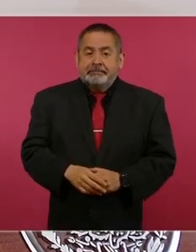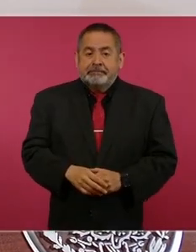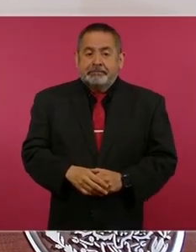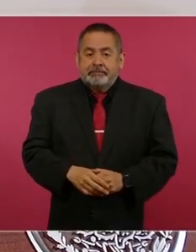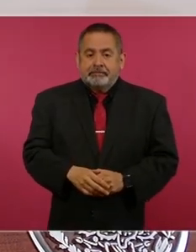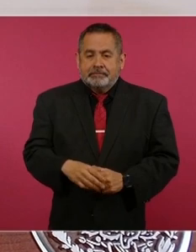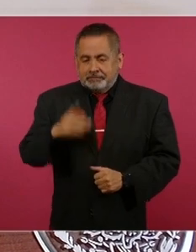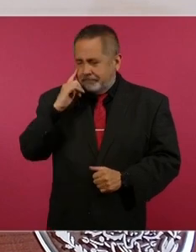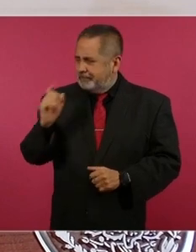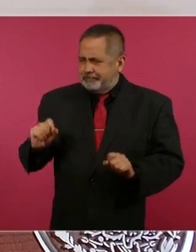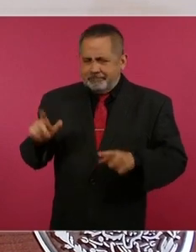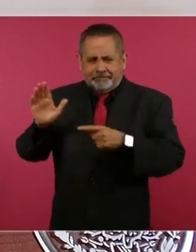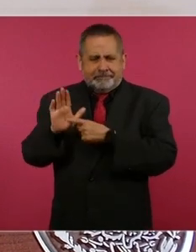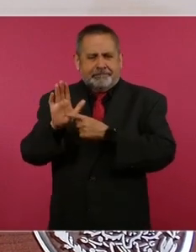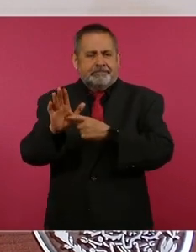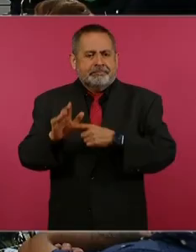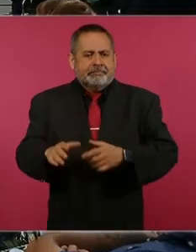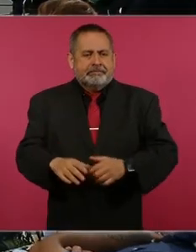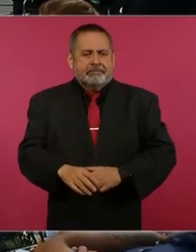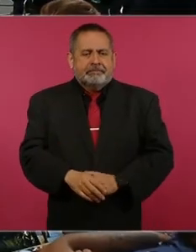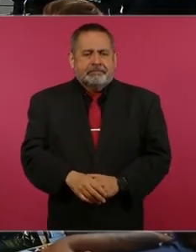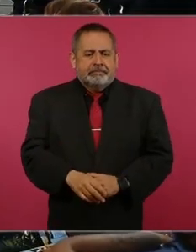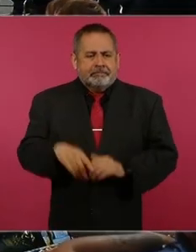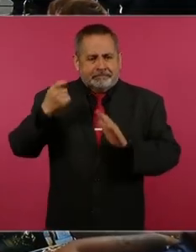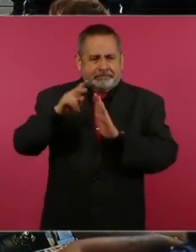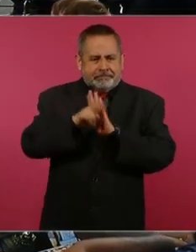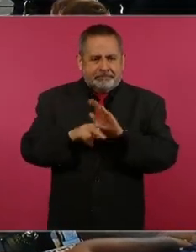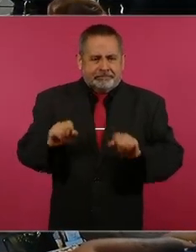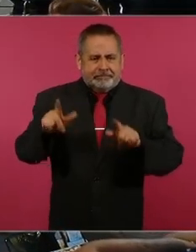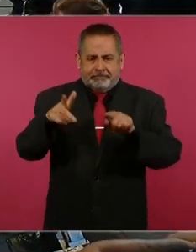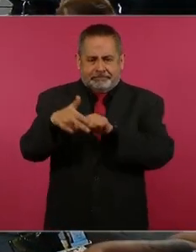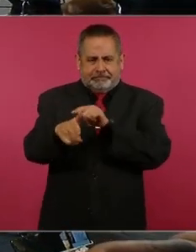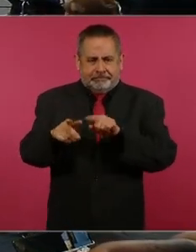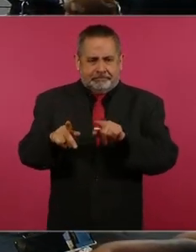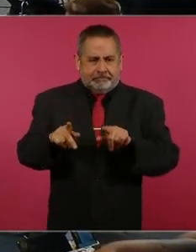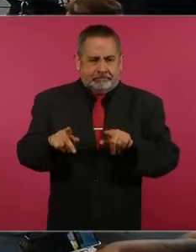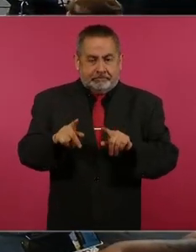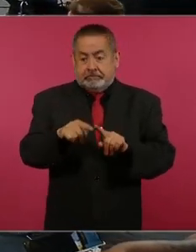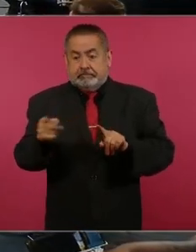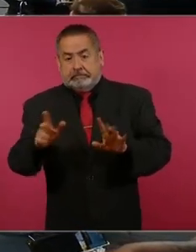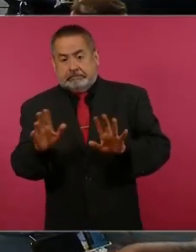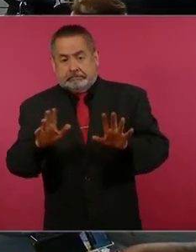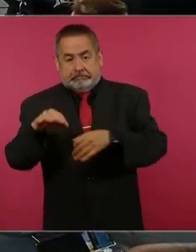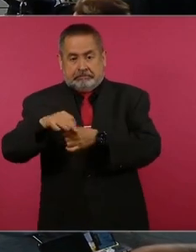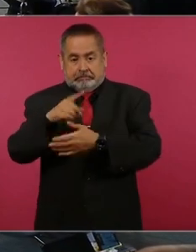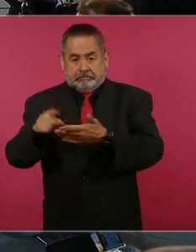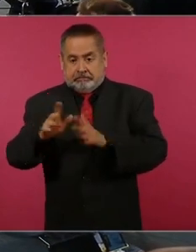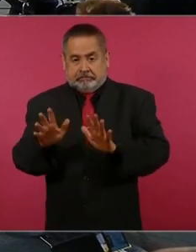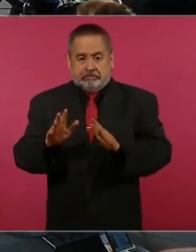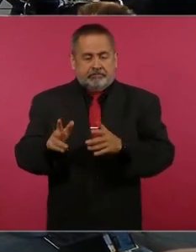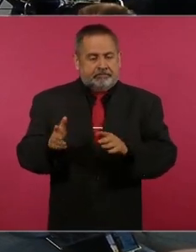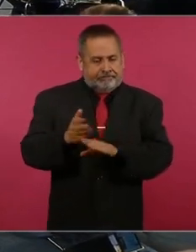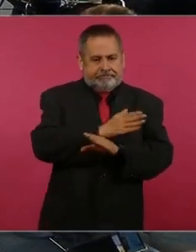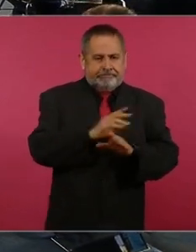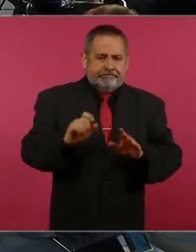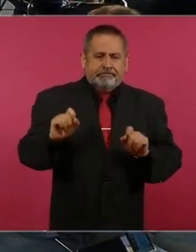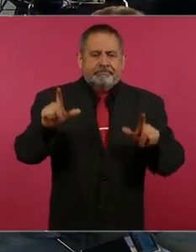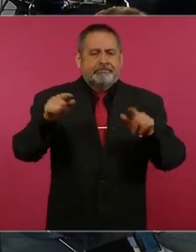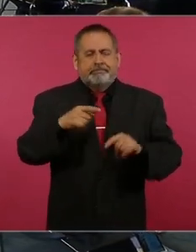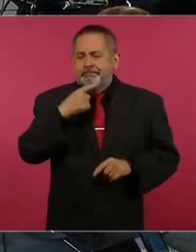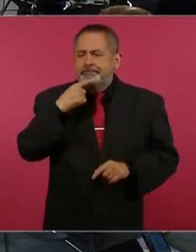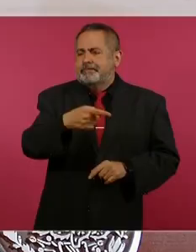¿Y por qué no pones el video? Nada más, no, hasta ahí nada más, porque luego hay una parte electoral en donde